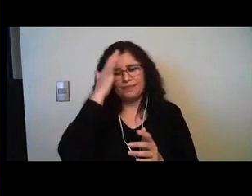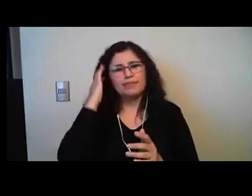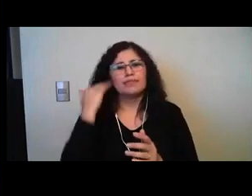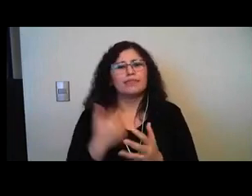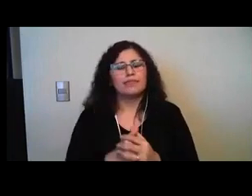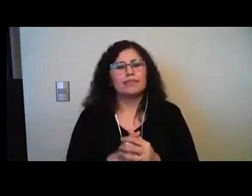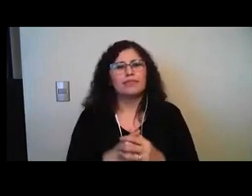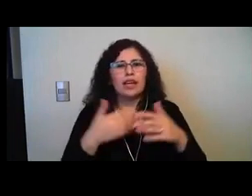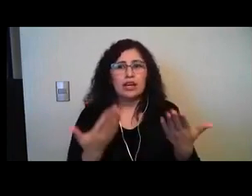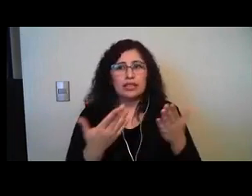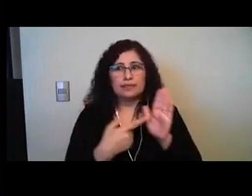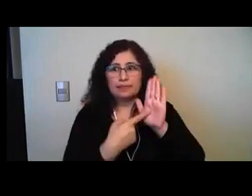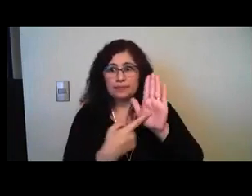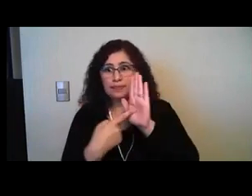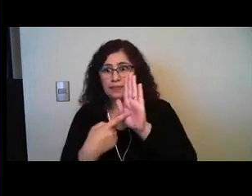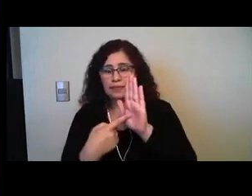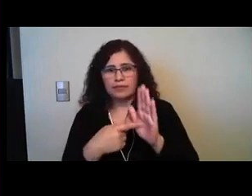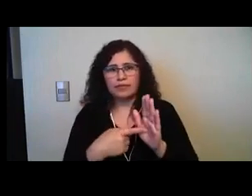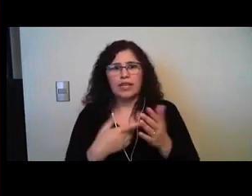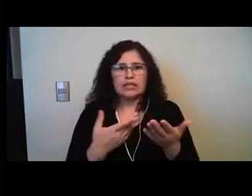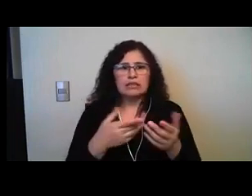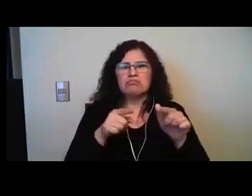Dentro de las manifestaciones clínicas también